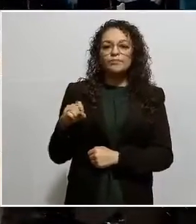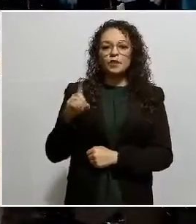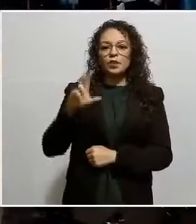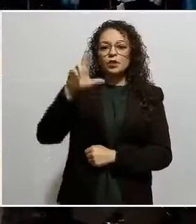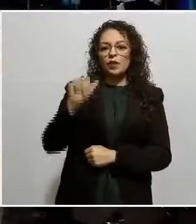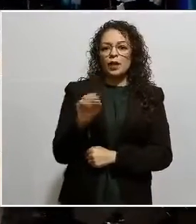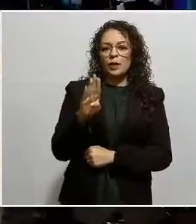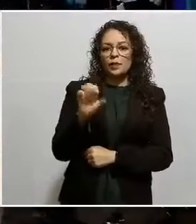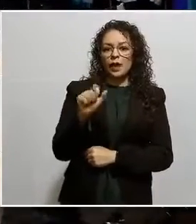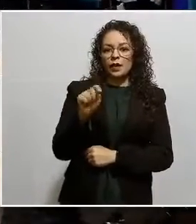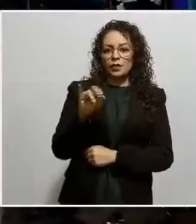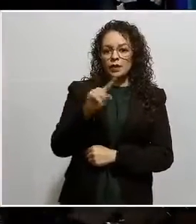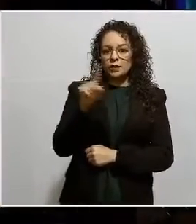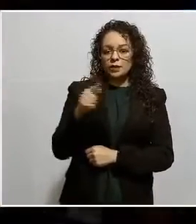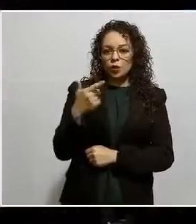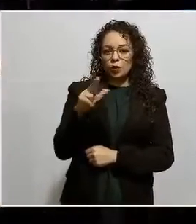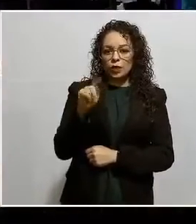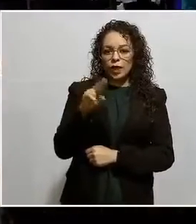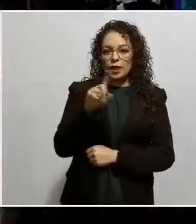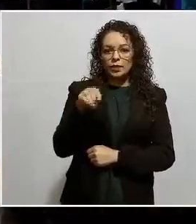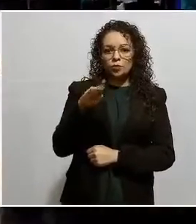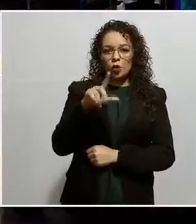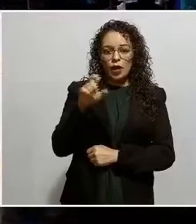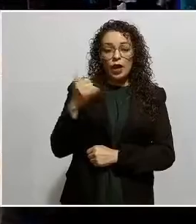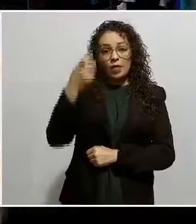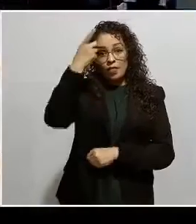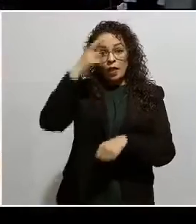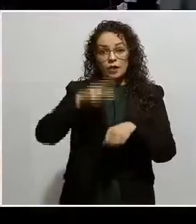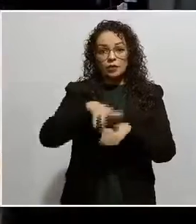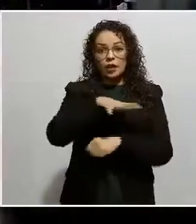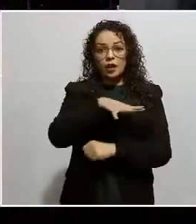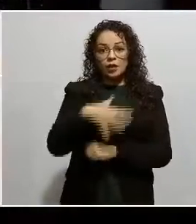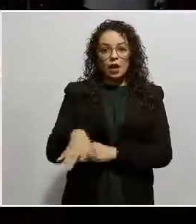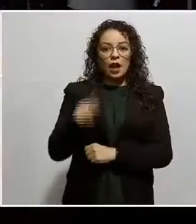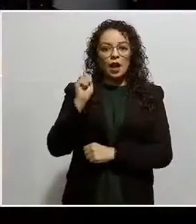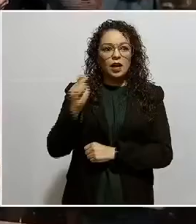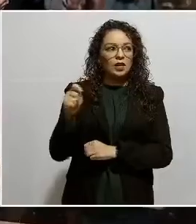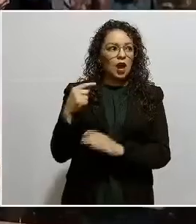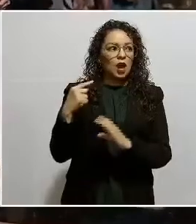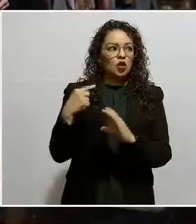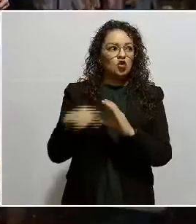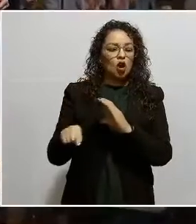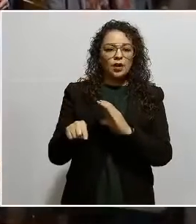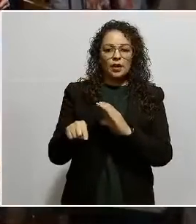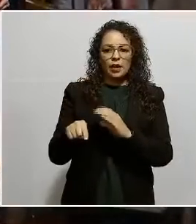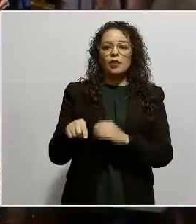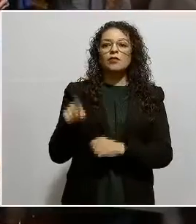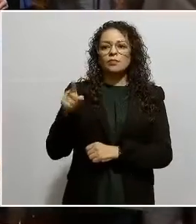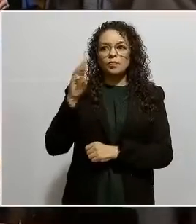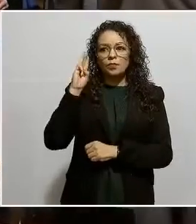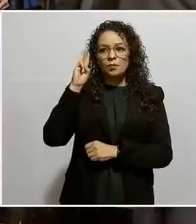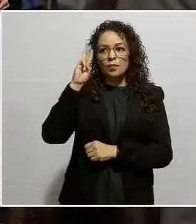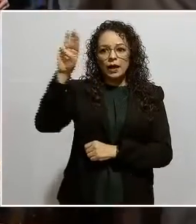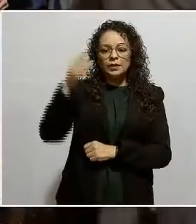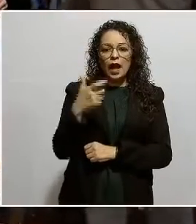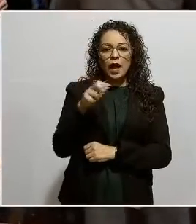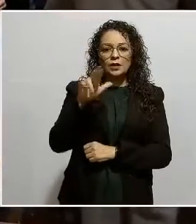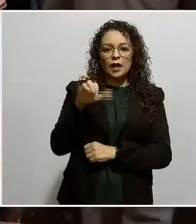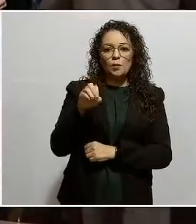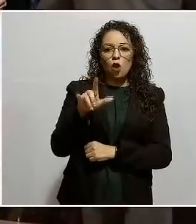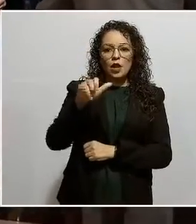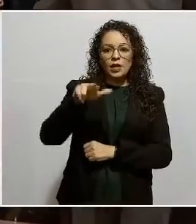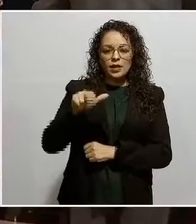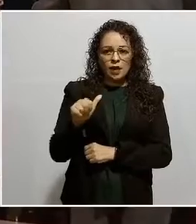Beatriz Gutiérrez Müller, y la directora general del Servicio Postal Mexicano, maestra Rocío Bárcena Molina,